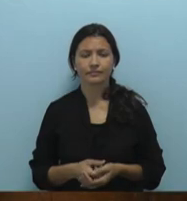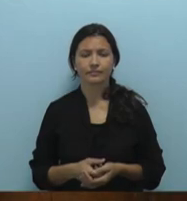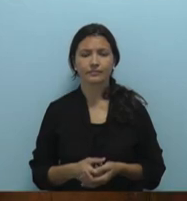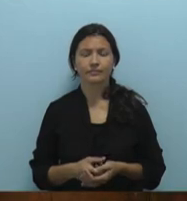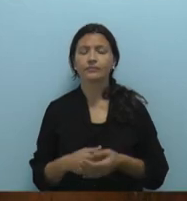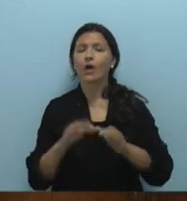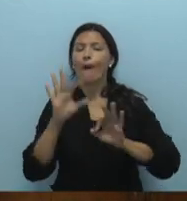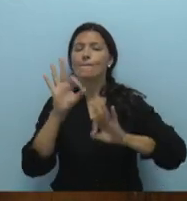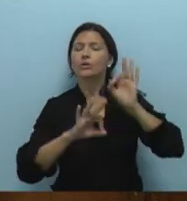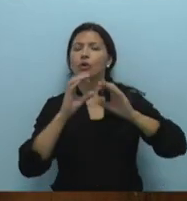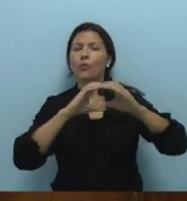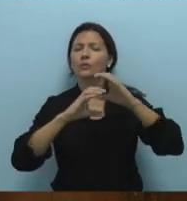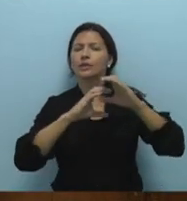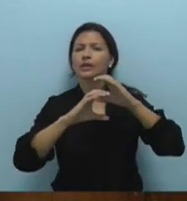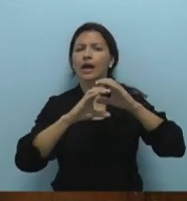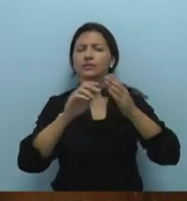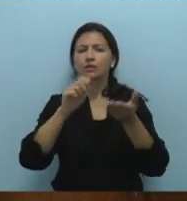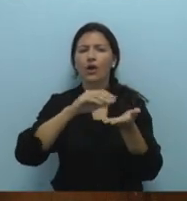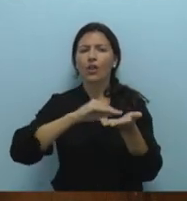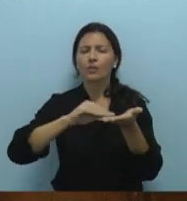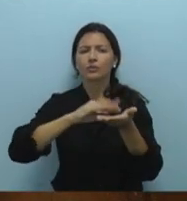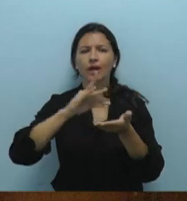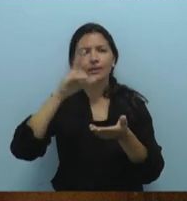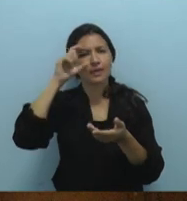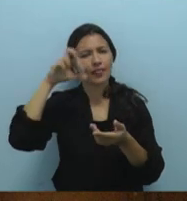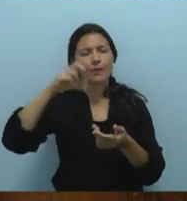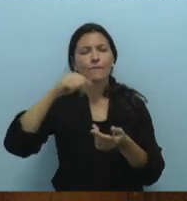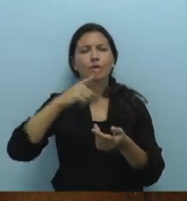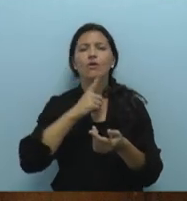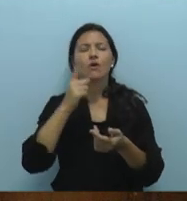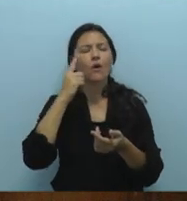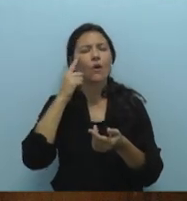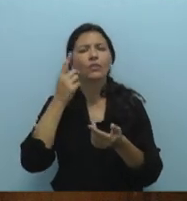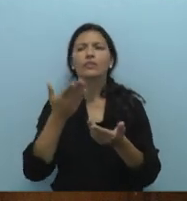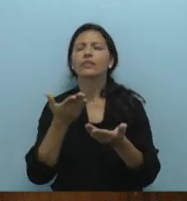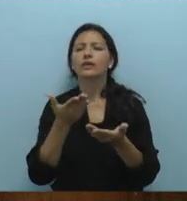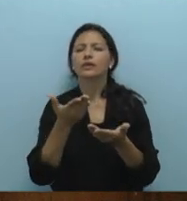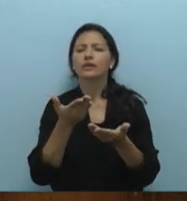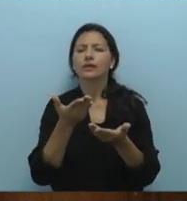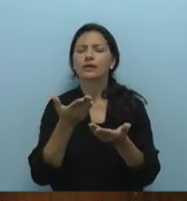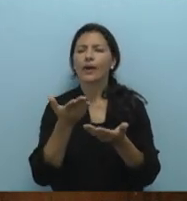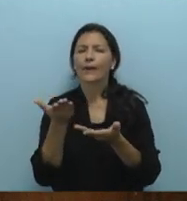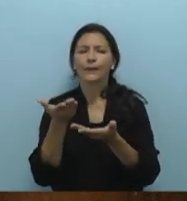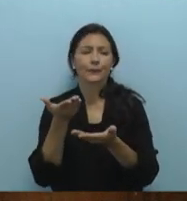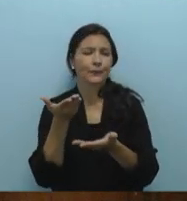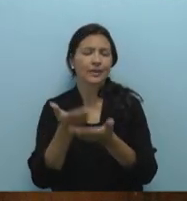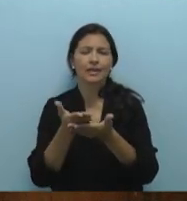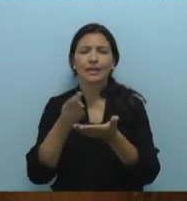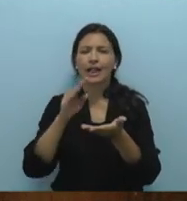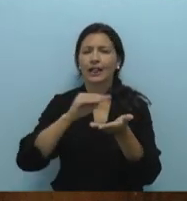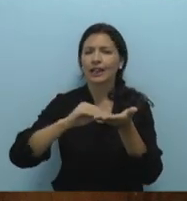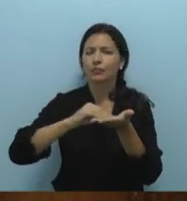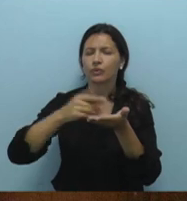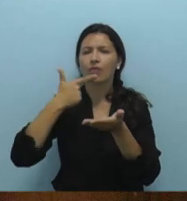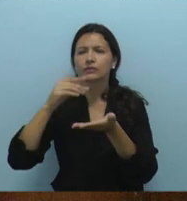Proyecto de comunicación de la diputada de Ponti. Esta Cámara vería con agrado que los legisladores y legisladoras nacionales de la provincia de Santa